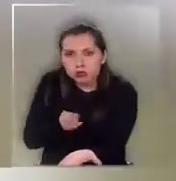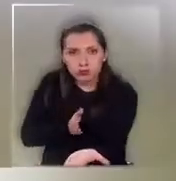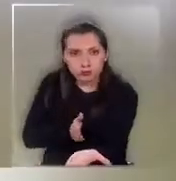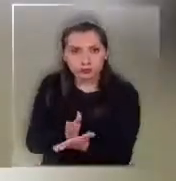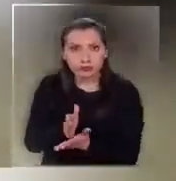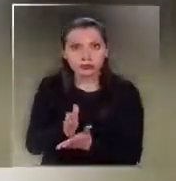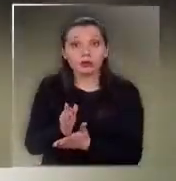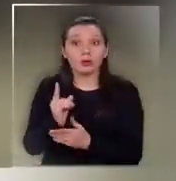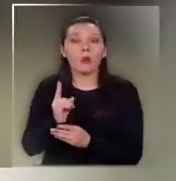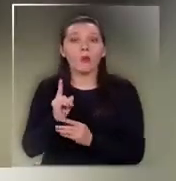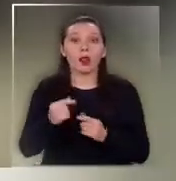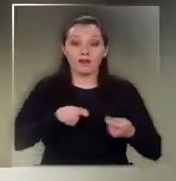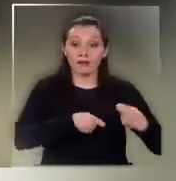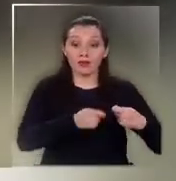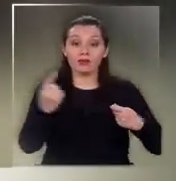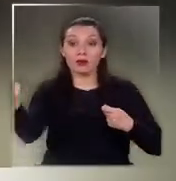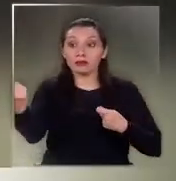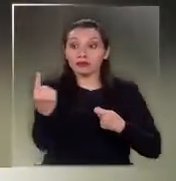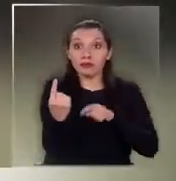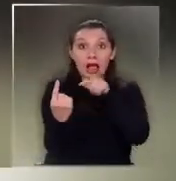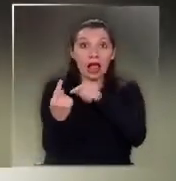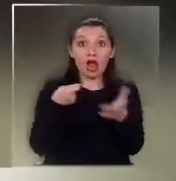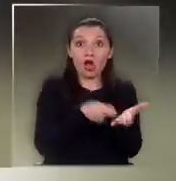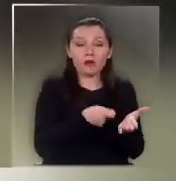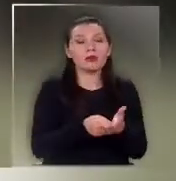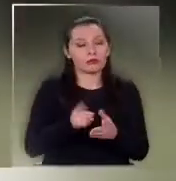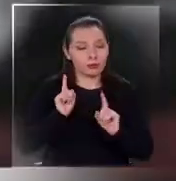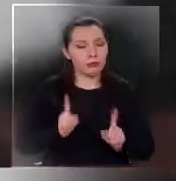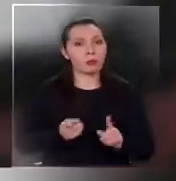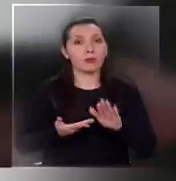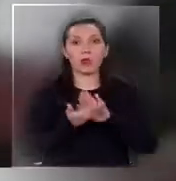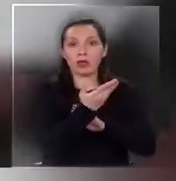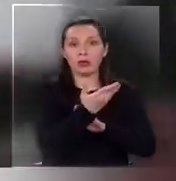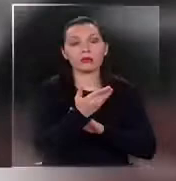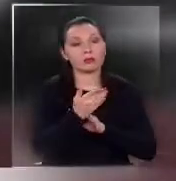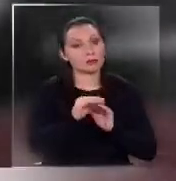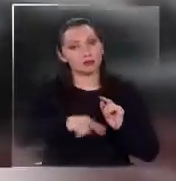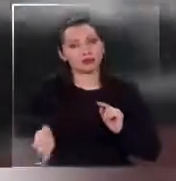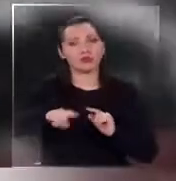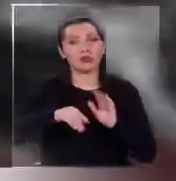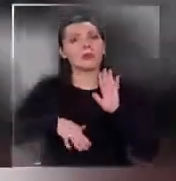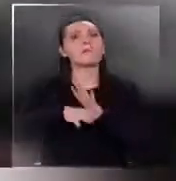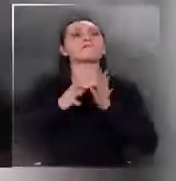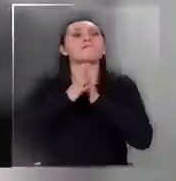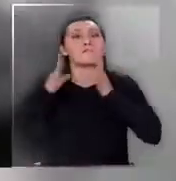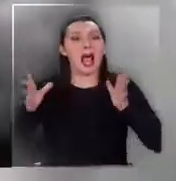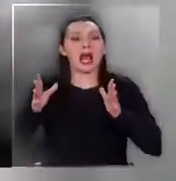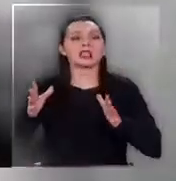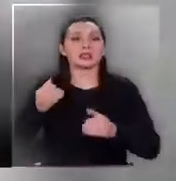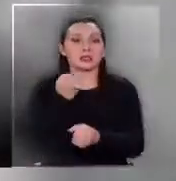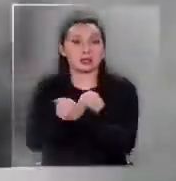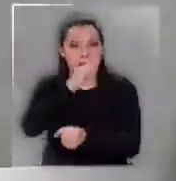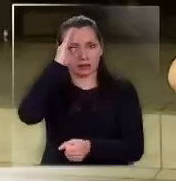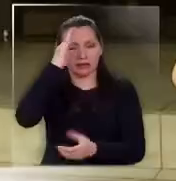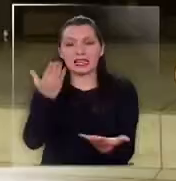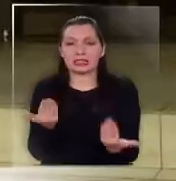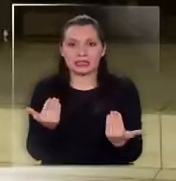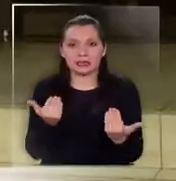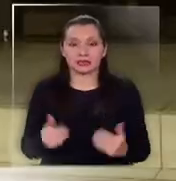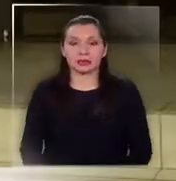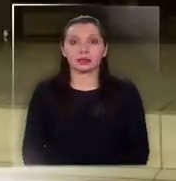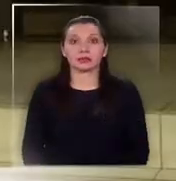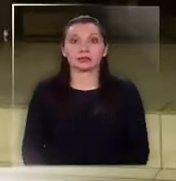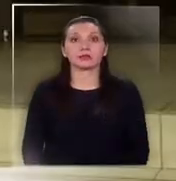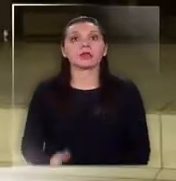y se aumentaron las fiscalizaciones. Pero la solución que demandan es unánime: más presencia policial. Siendo reactivo en